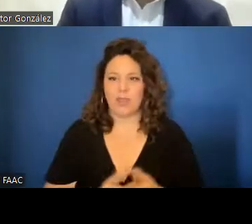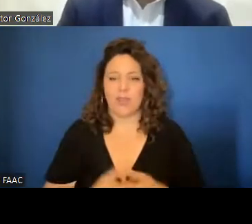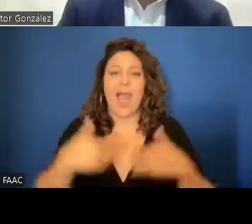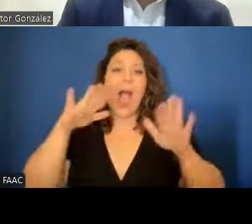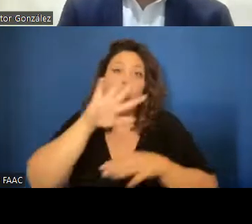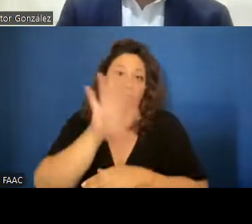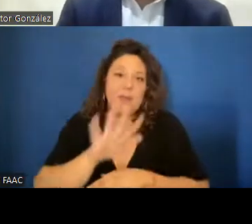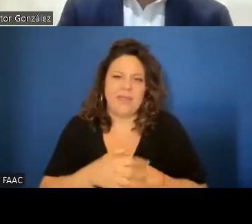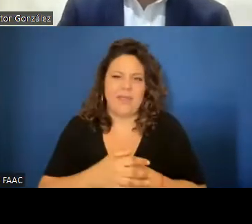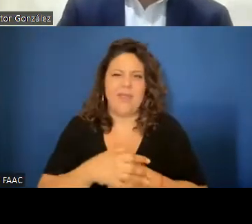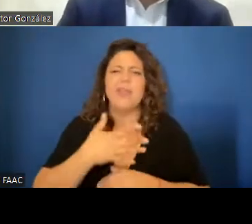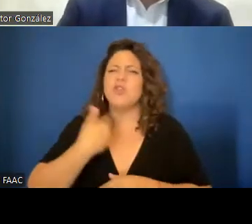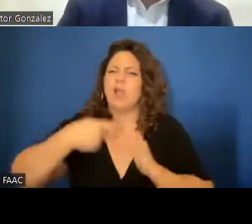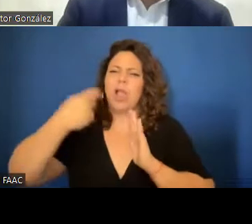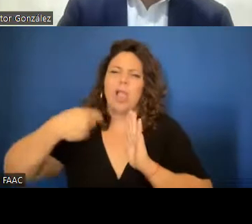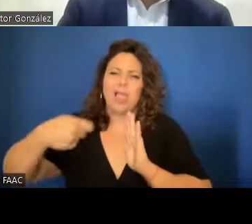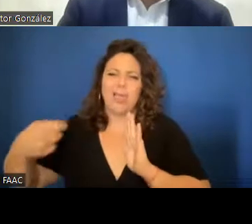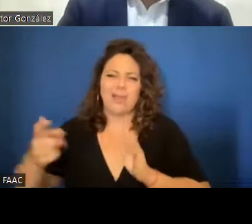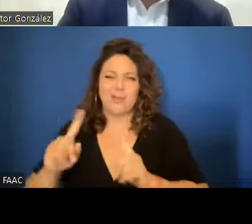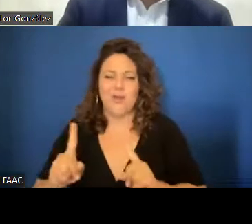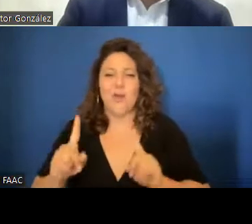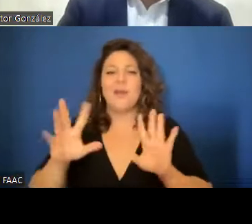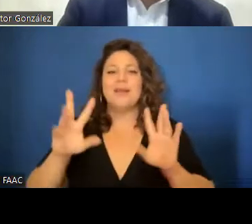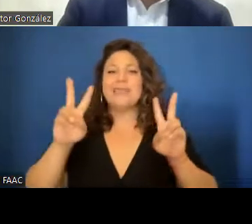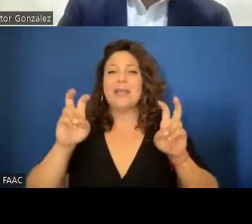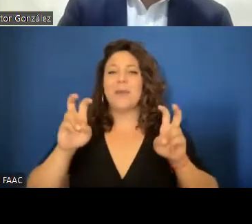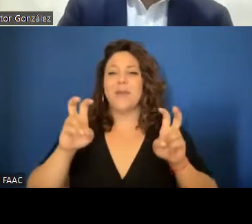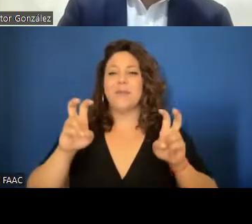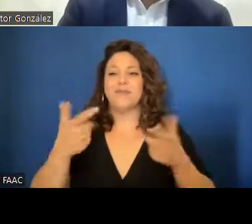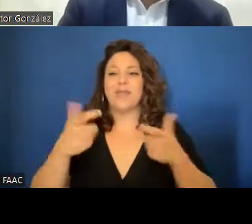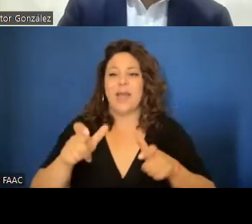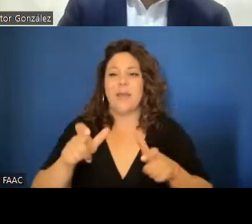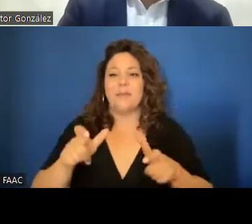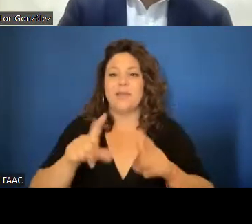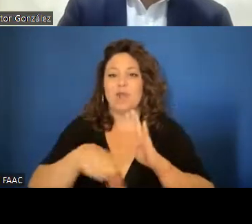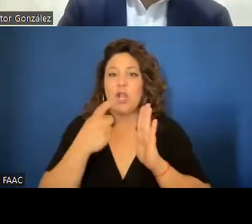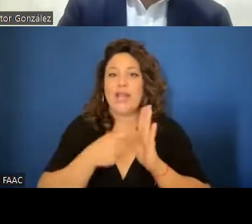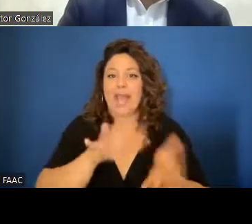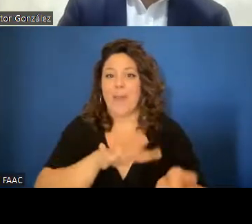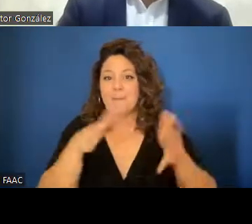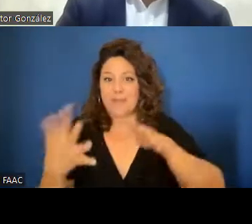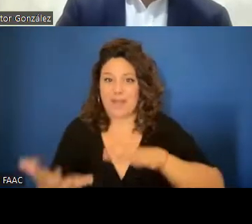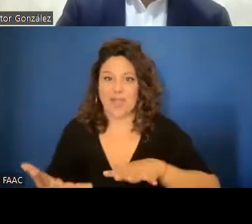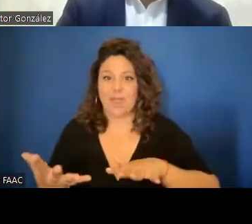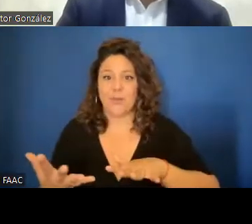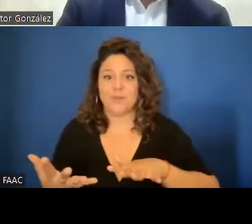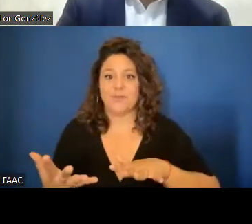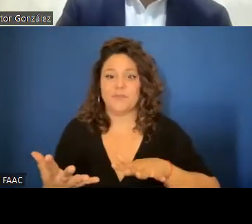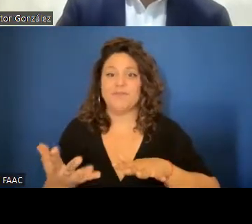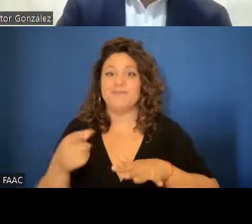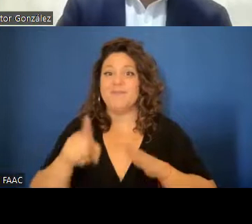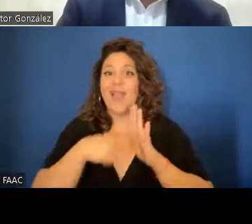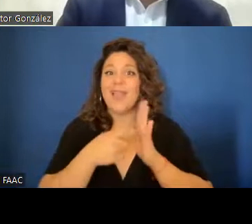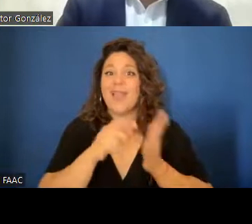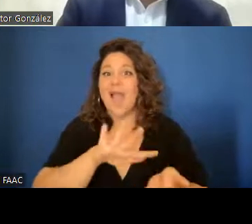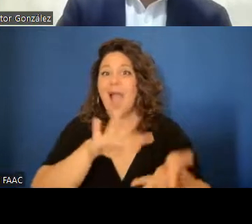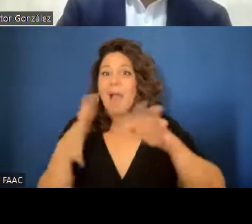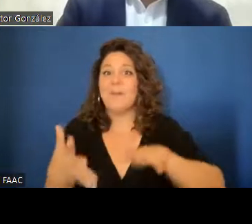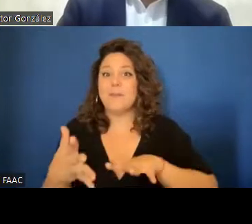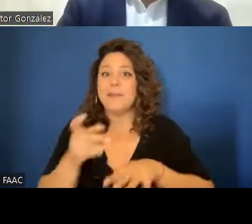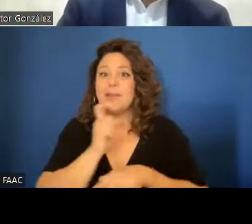que realmente hay en el fondo hay una desventaja, estoy creando una desventaja. Por ejemplo, yo en lugar de sacar una oferta de trabajo